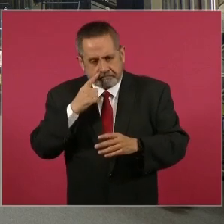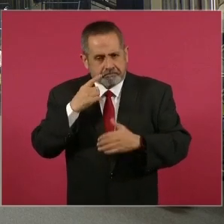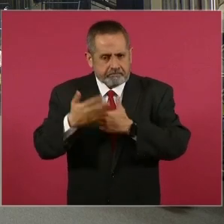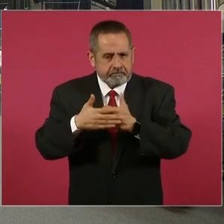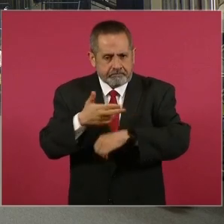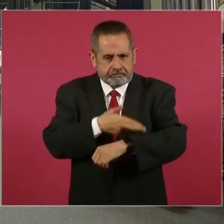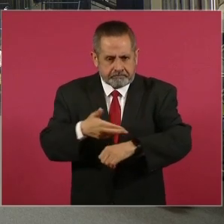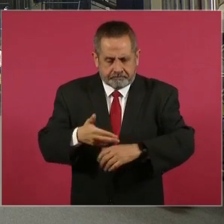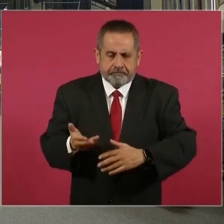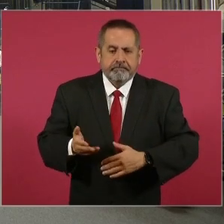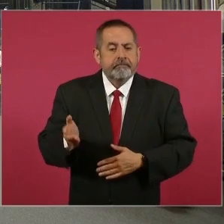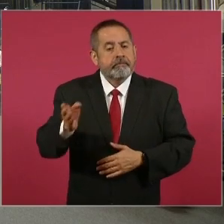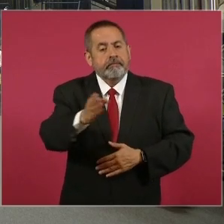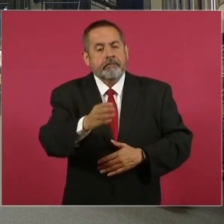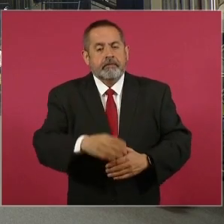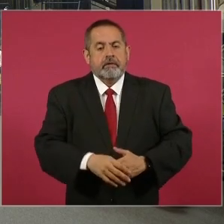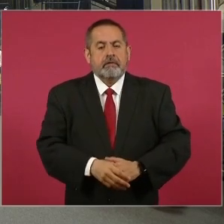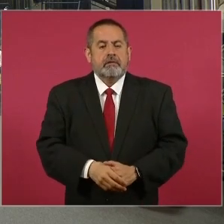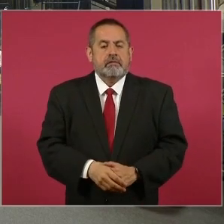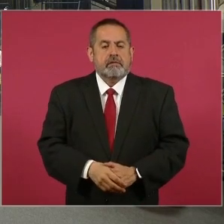muy bien